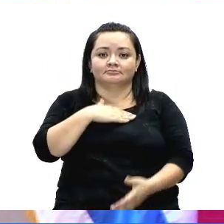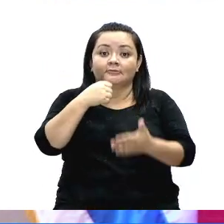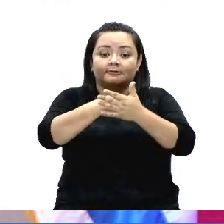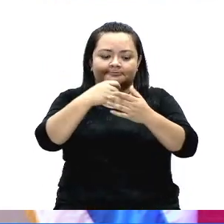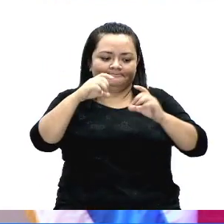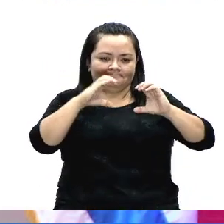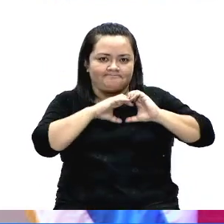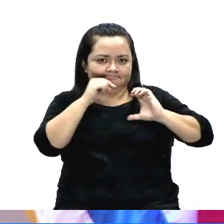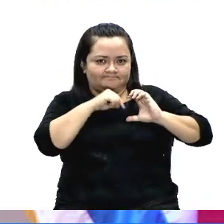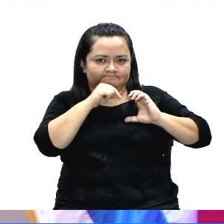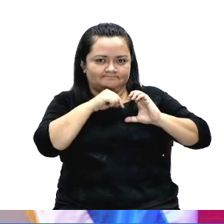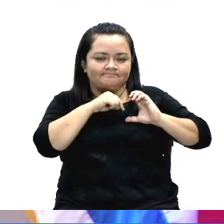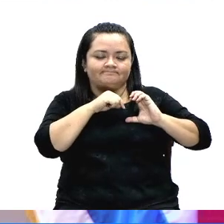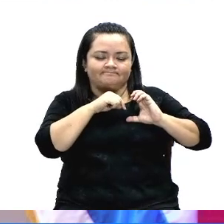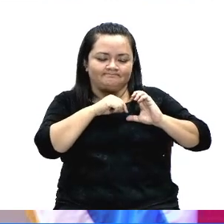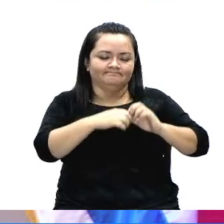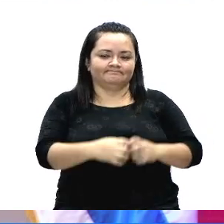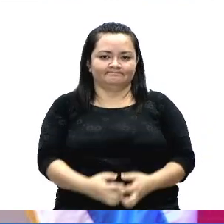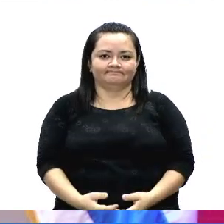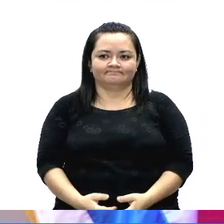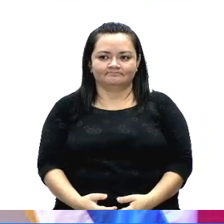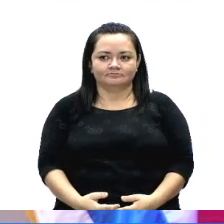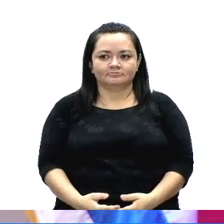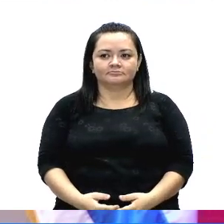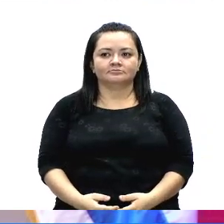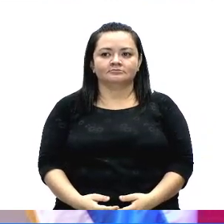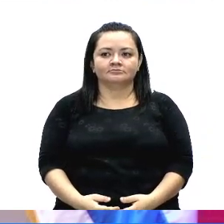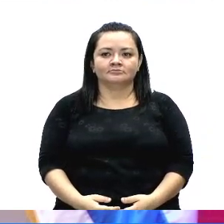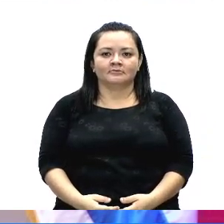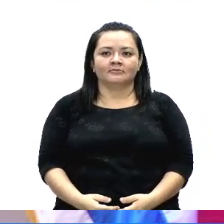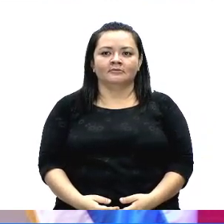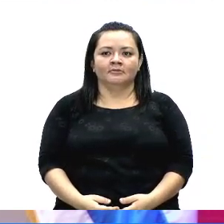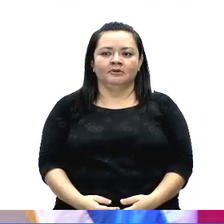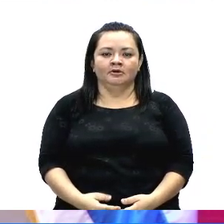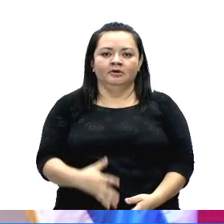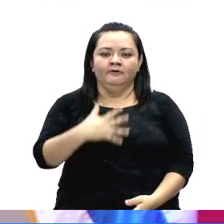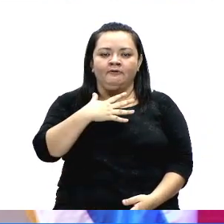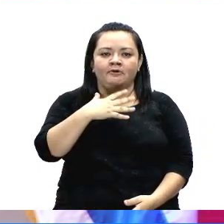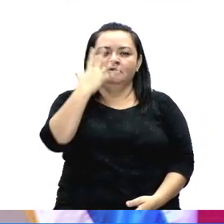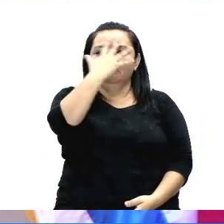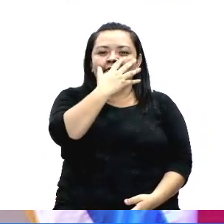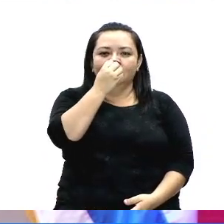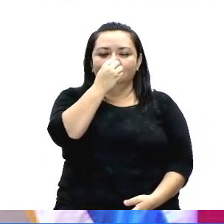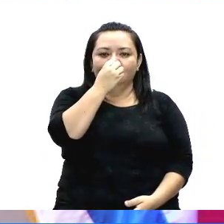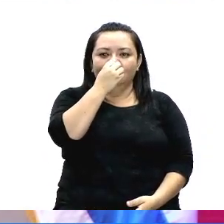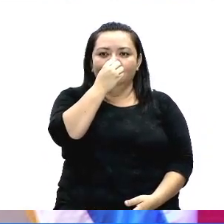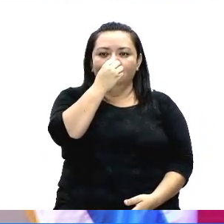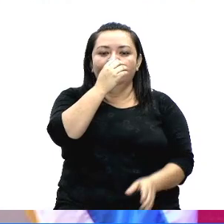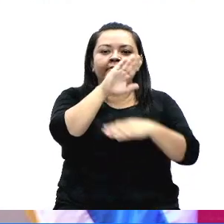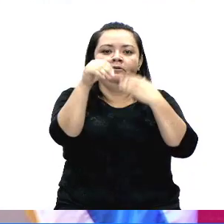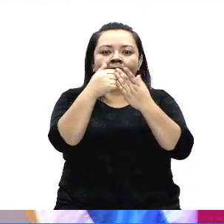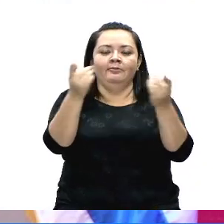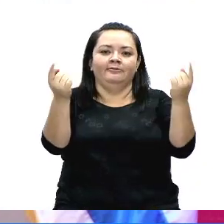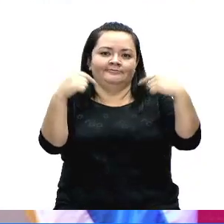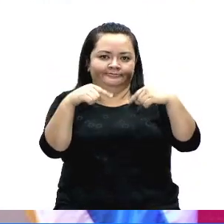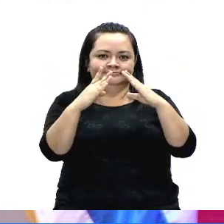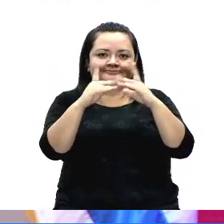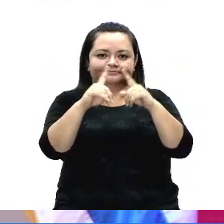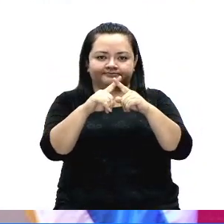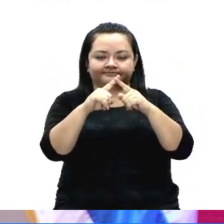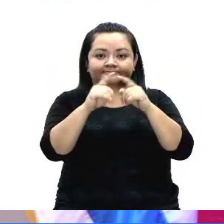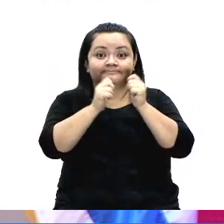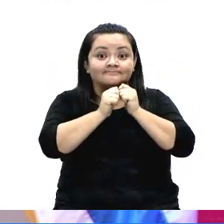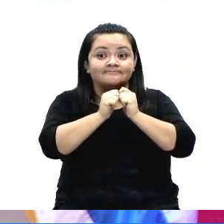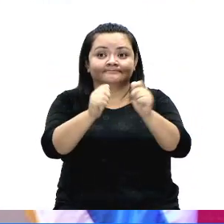internas mi hermano los chivos que cuando regresemos lo bonito lo hermoso que cuando regresemos mi amado hermano a la